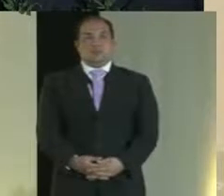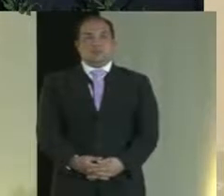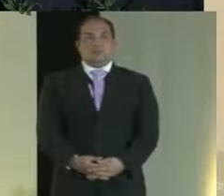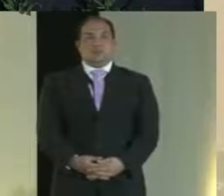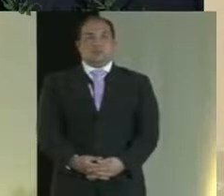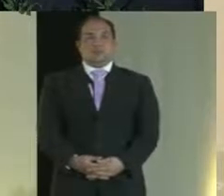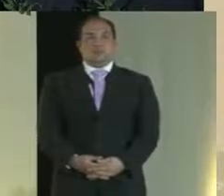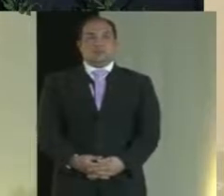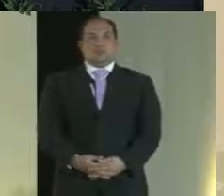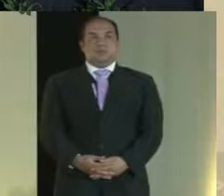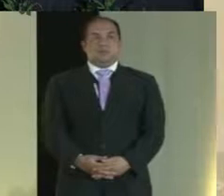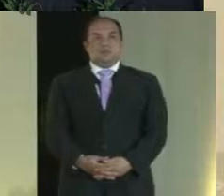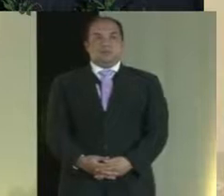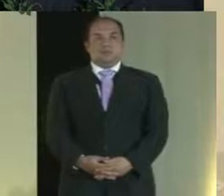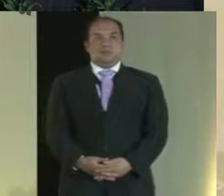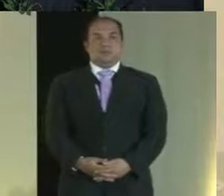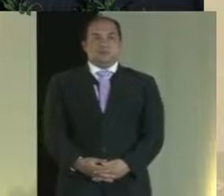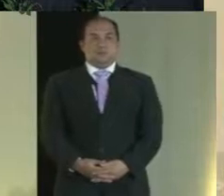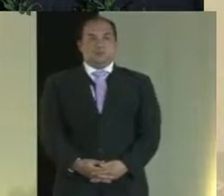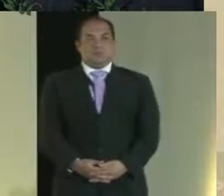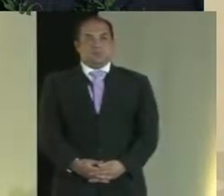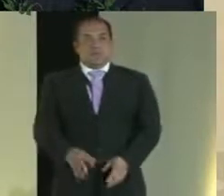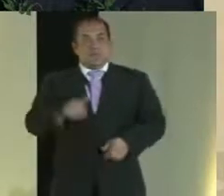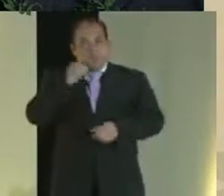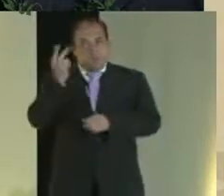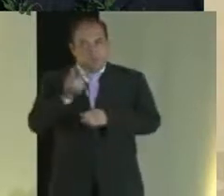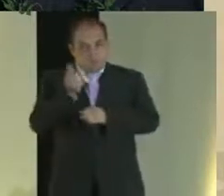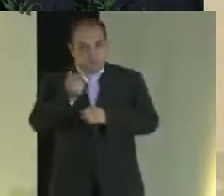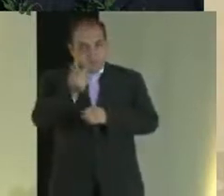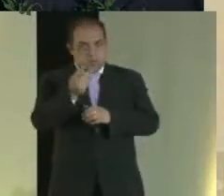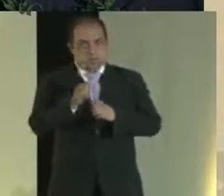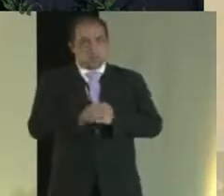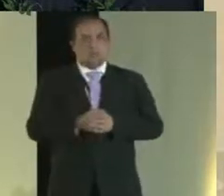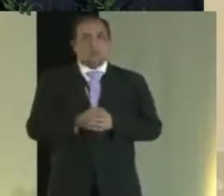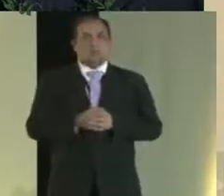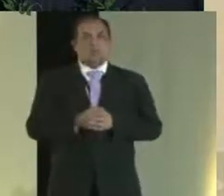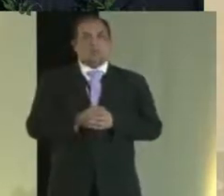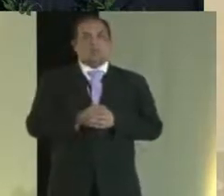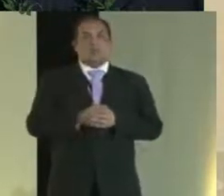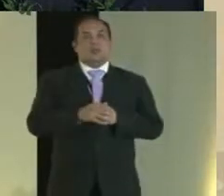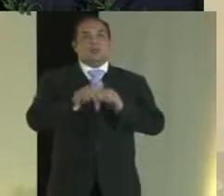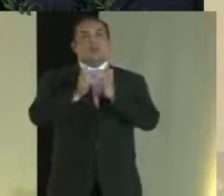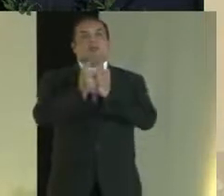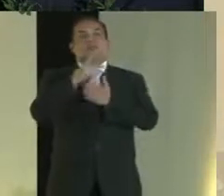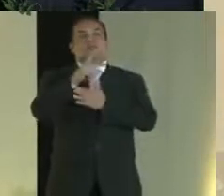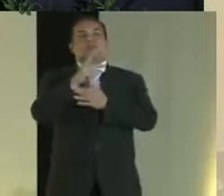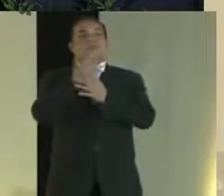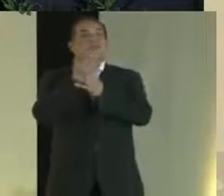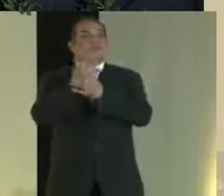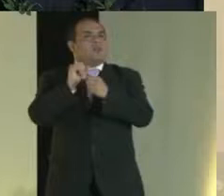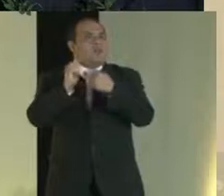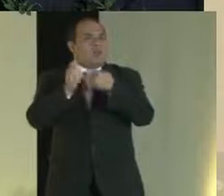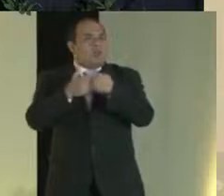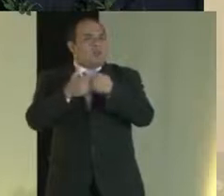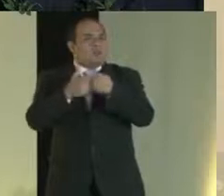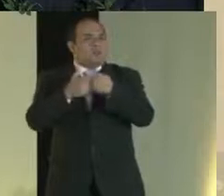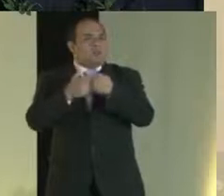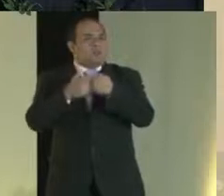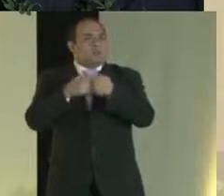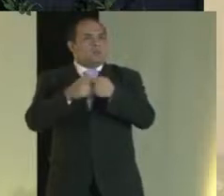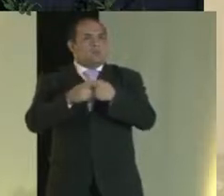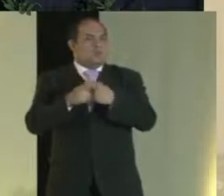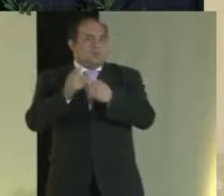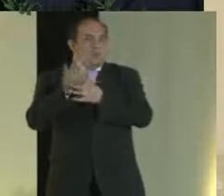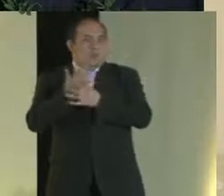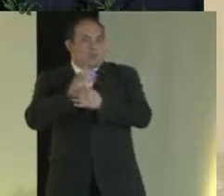Sí, bueno, yo le quisiera preguntar si en su libro menciona algo y si no lo menciona, ¿qué